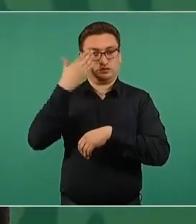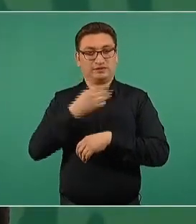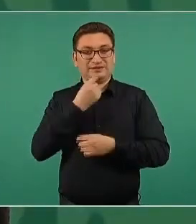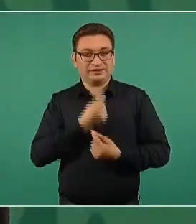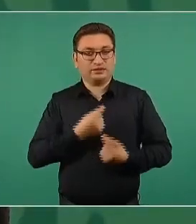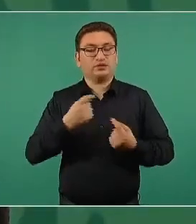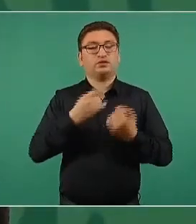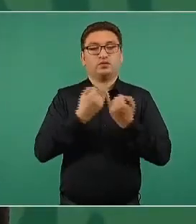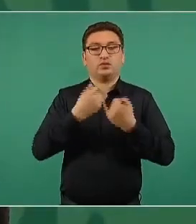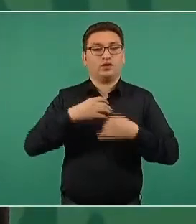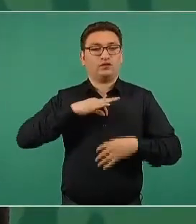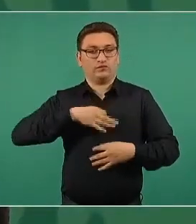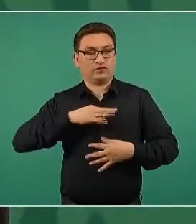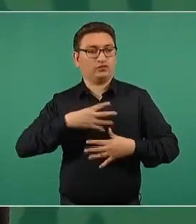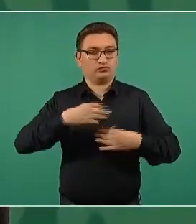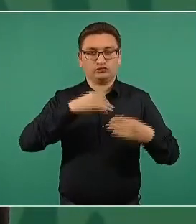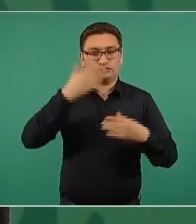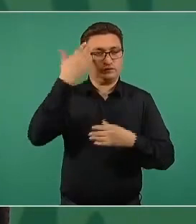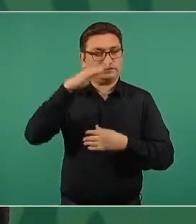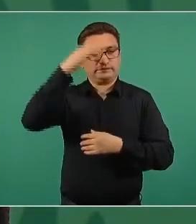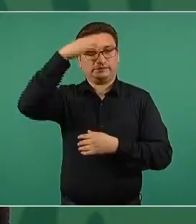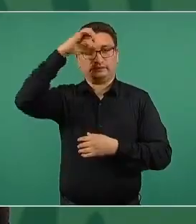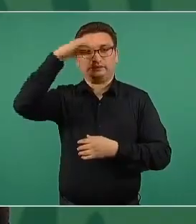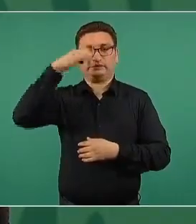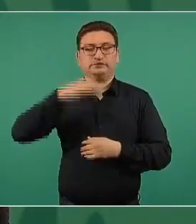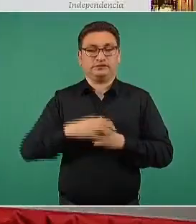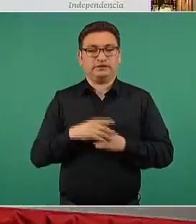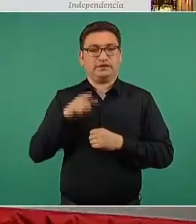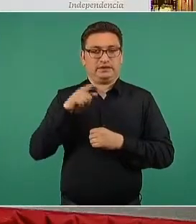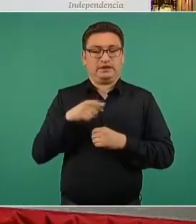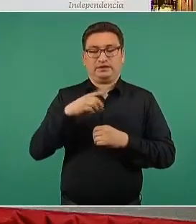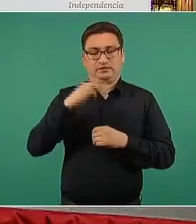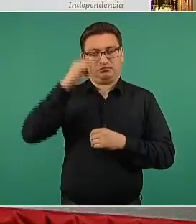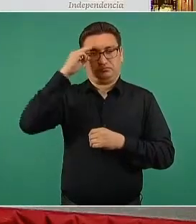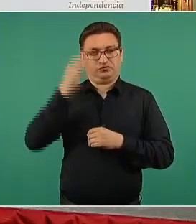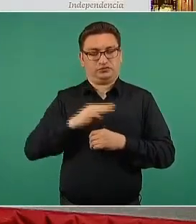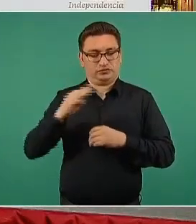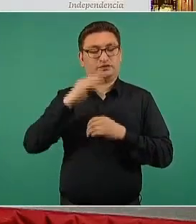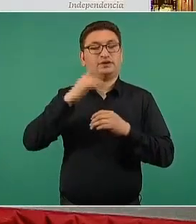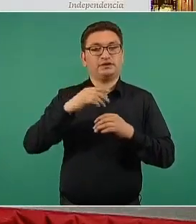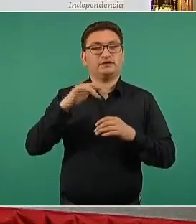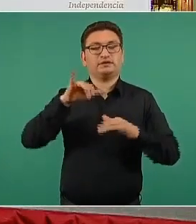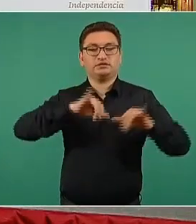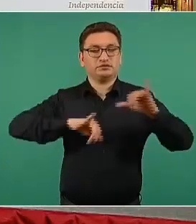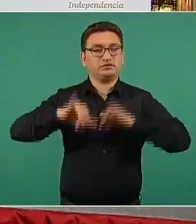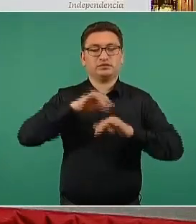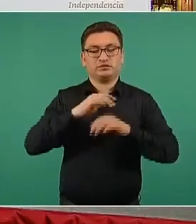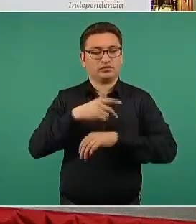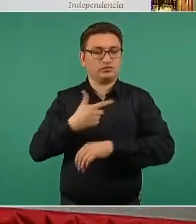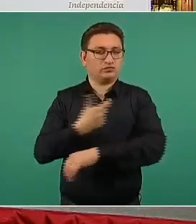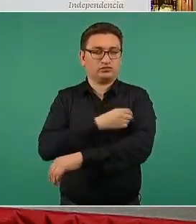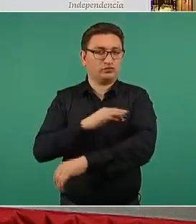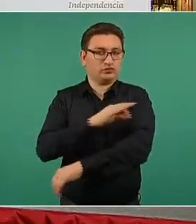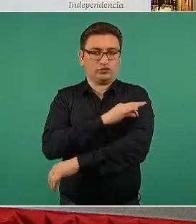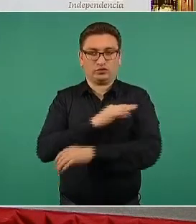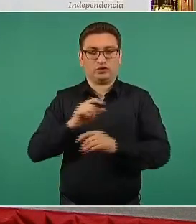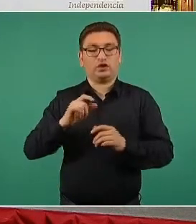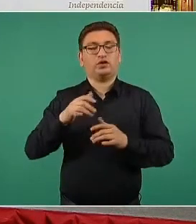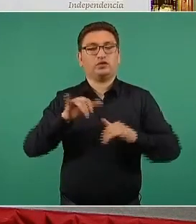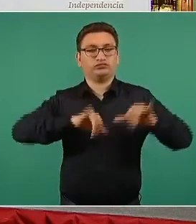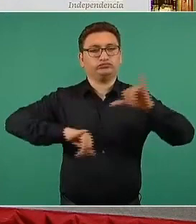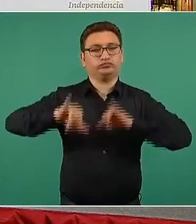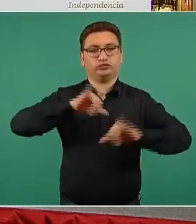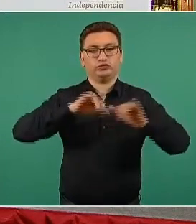pediatra infectólogo, es como tal maestro en ciencias en vacunología y desarrollo de fármacos por